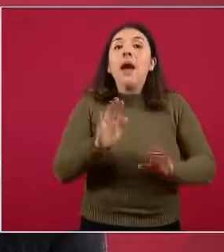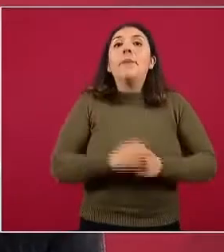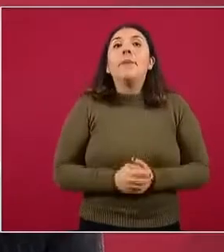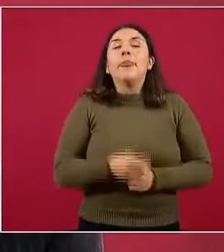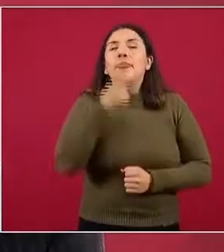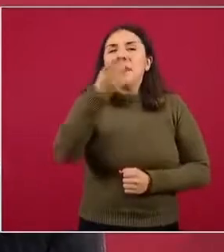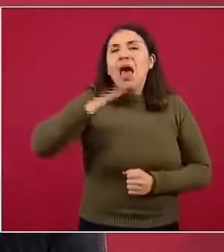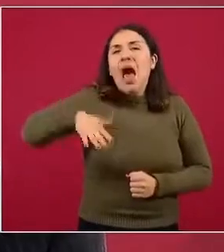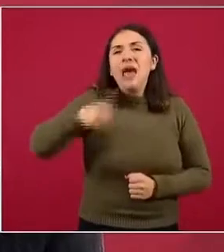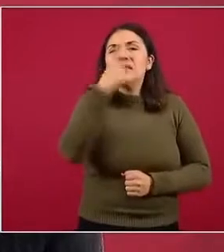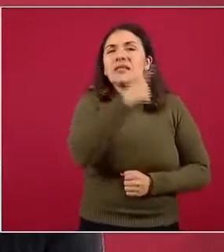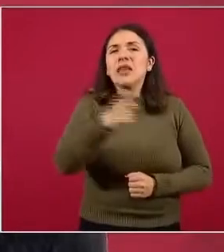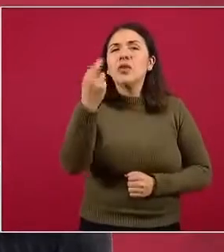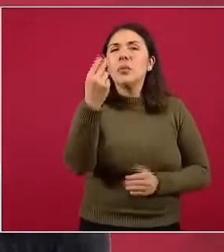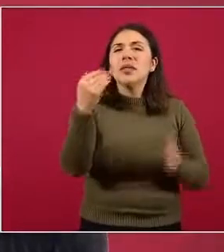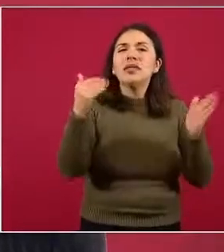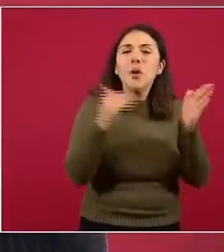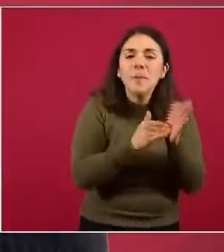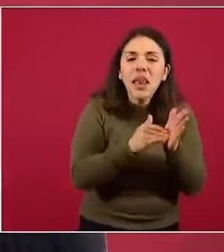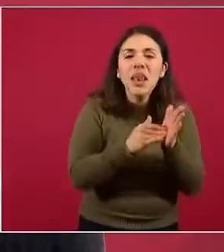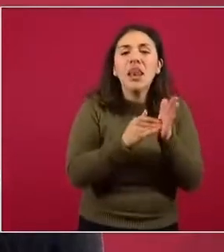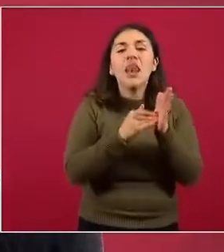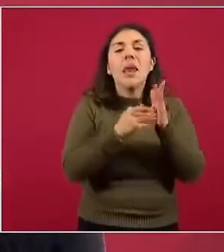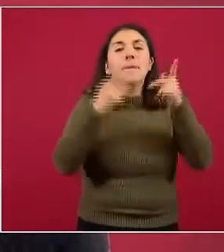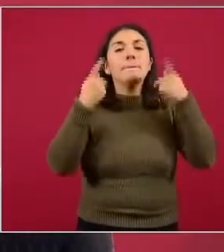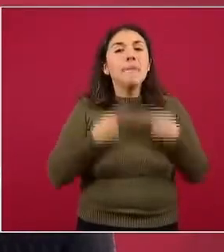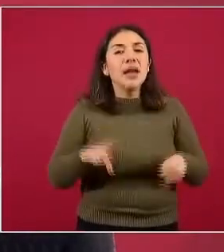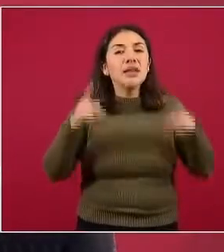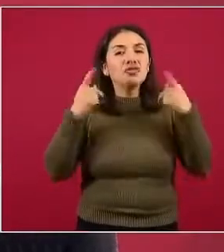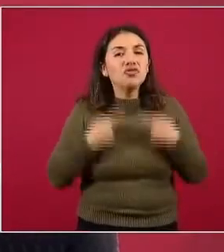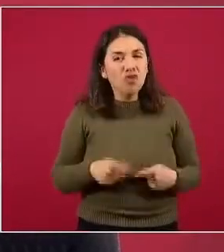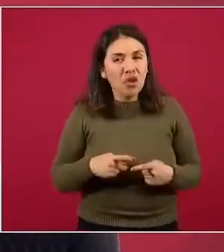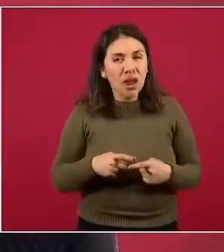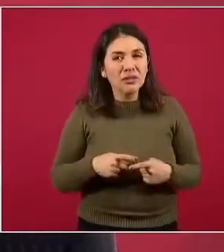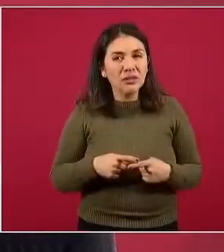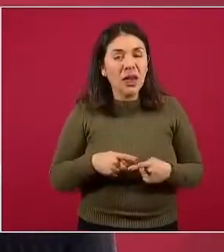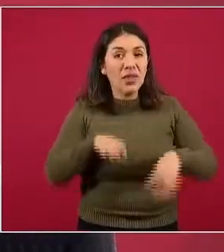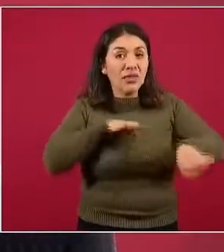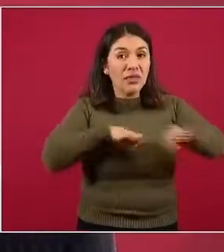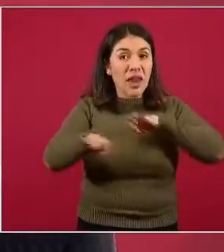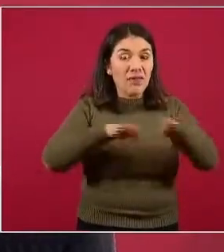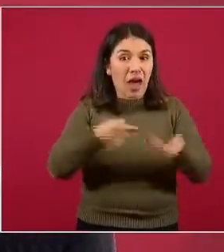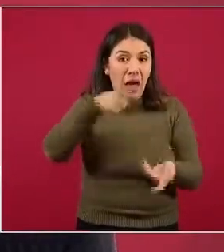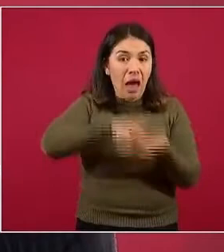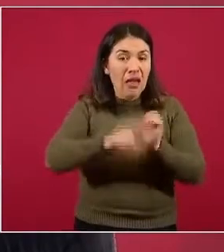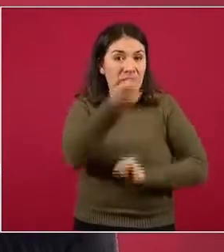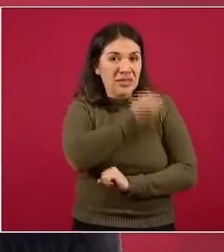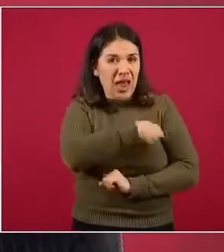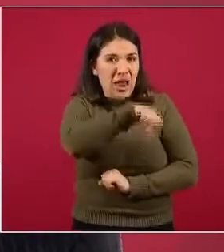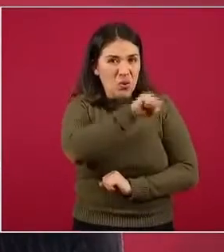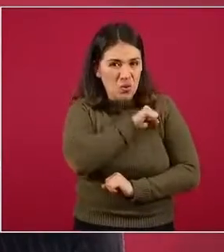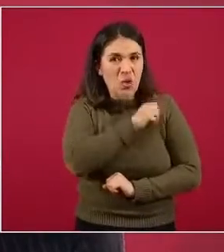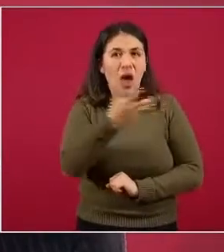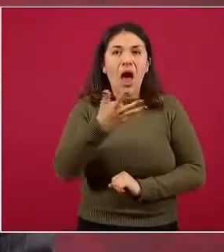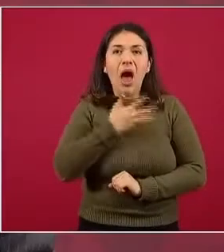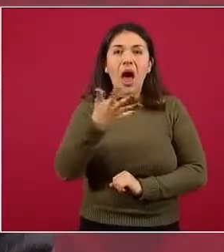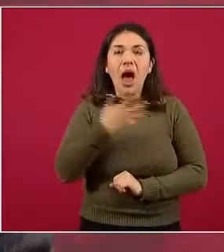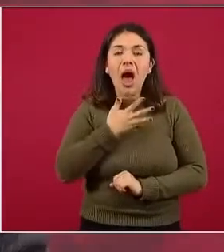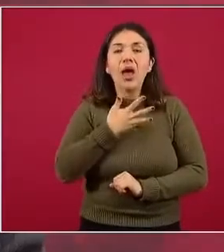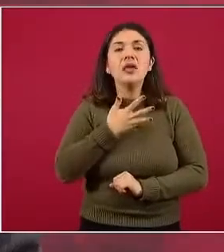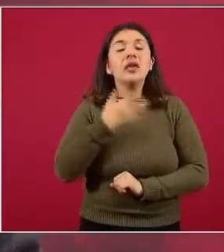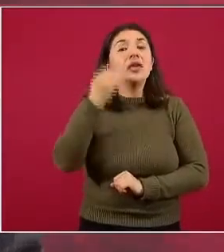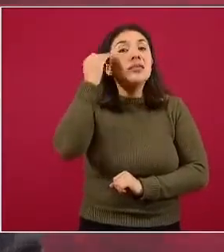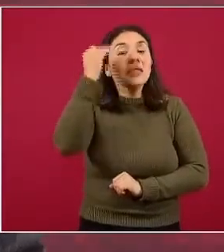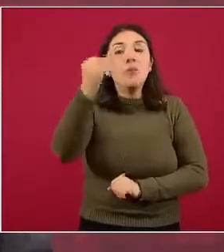los 125,000 personas trabajadoras de la salud que están en la